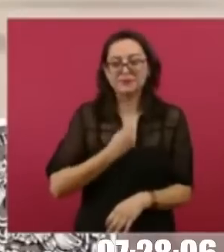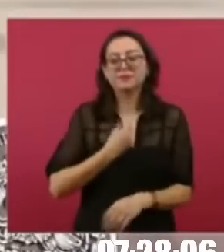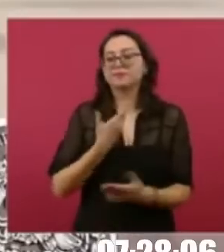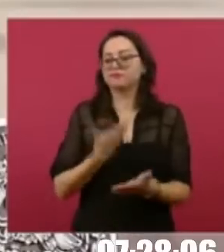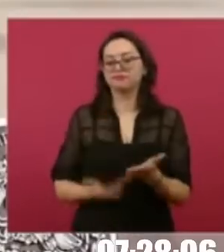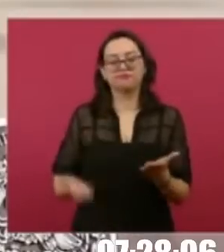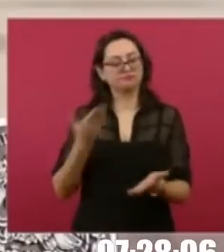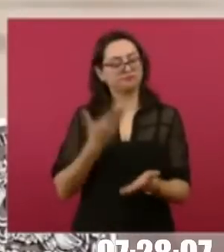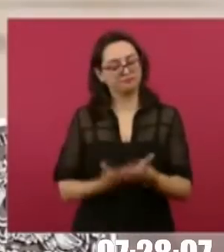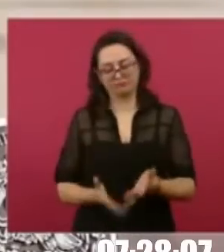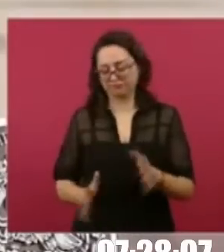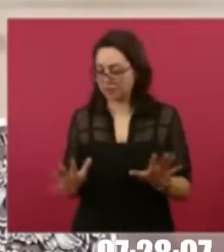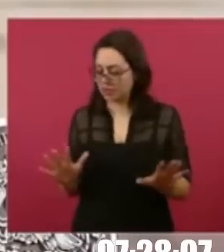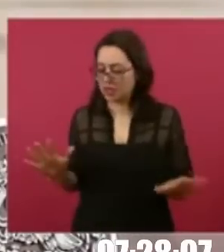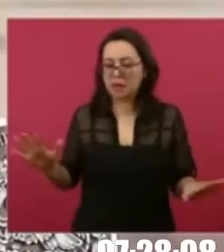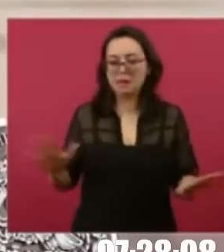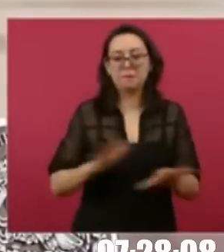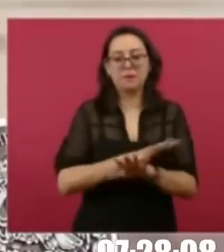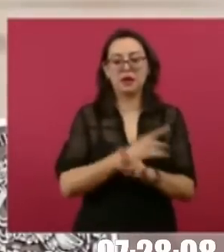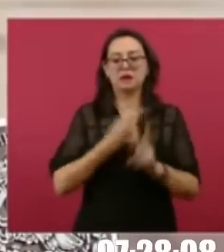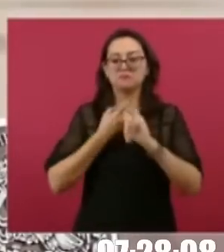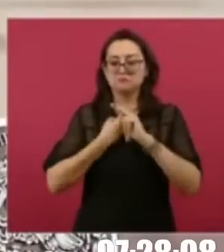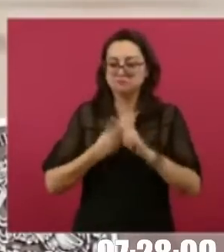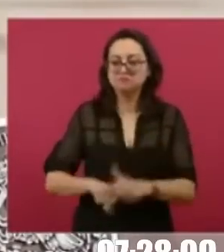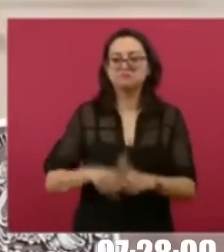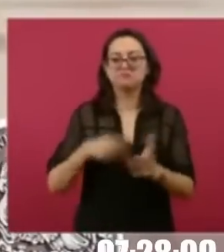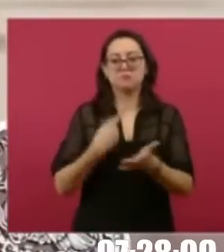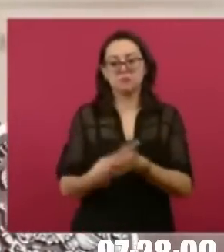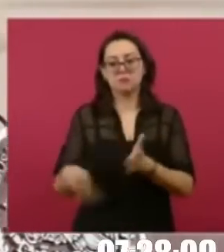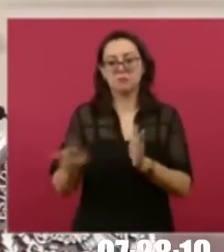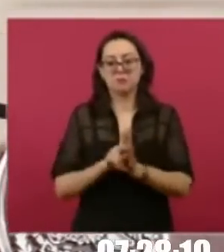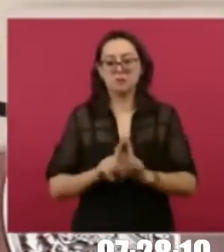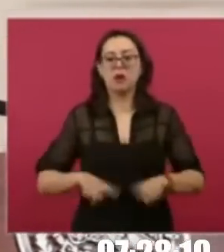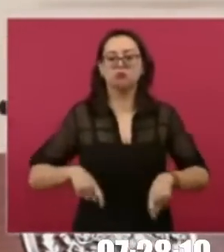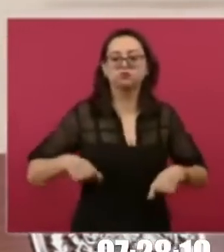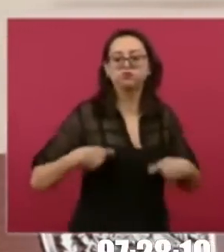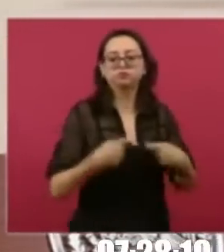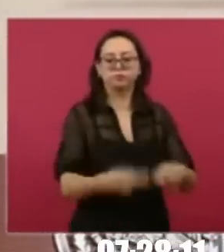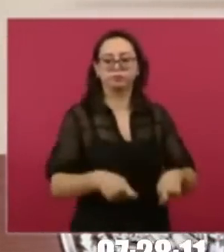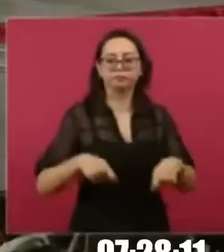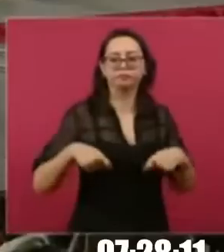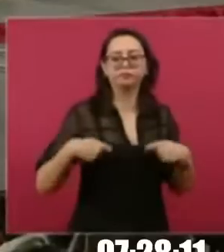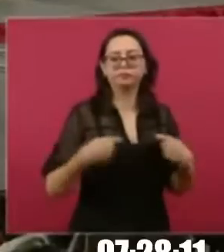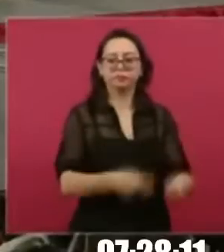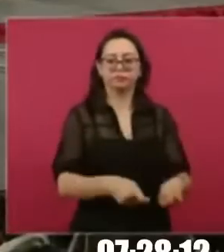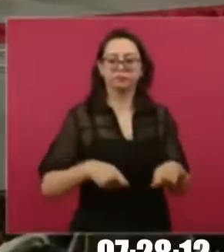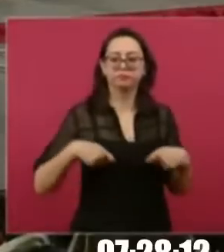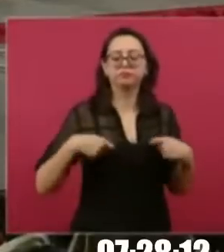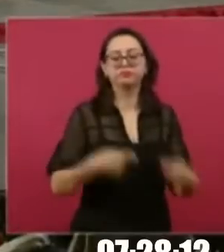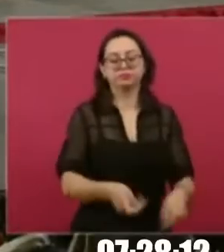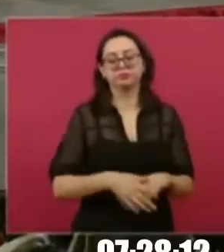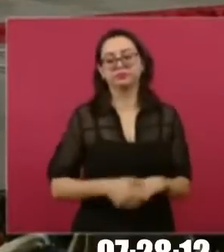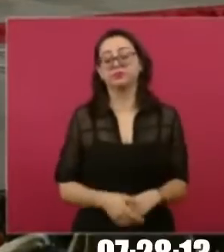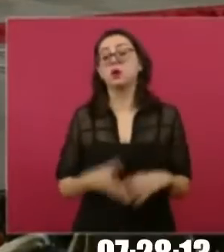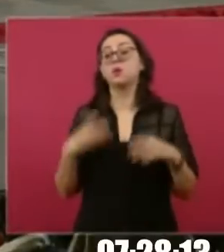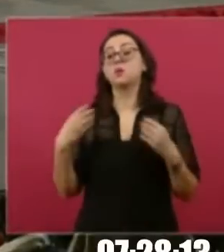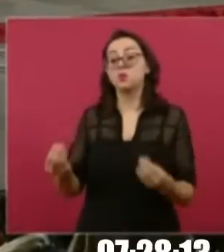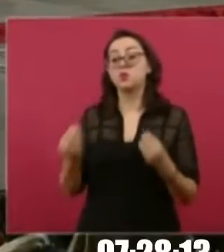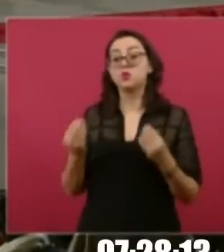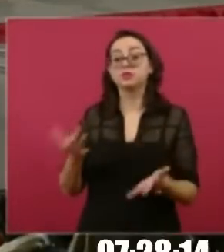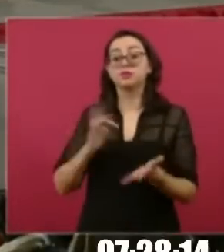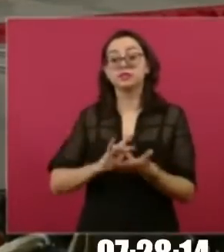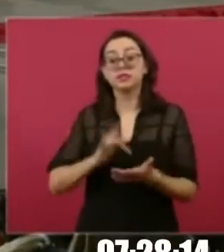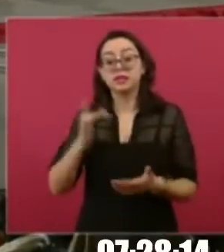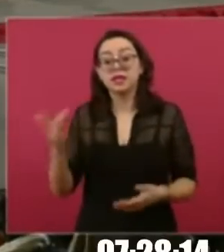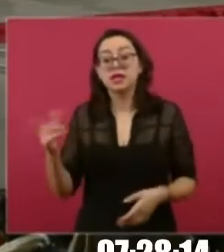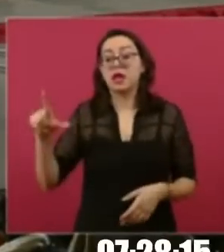tantos años por eso solo me resta decirle Muchas gracias a todos los gobernadores al gobernador Miguel Ángel Navarro por confiar